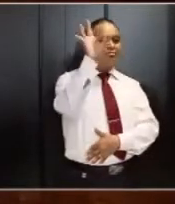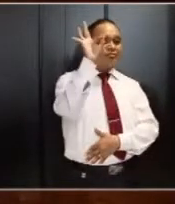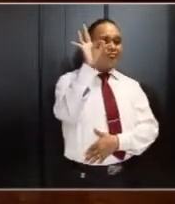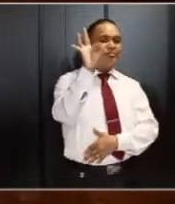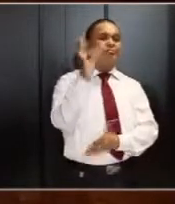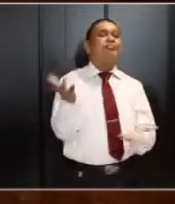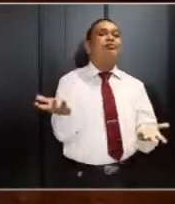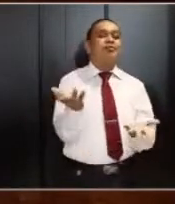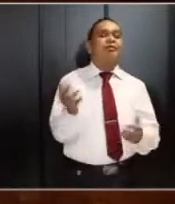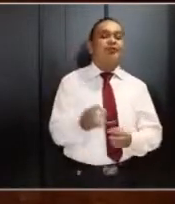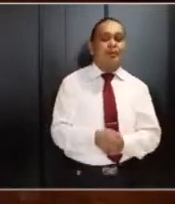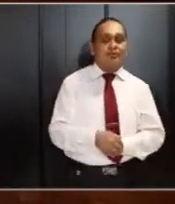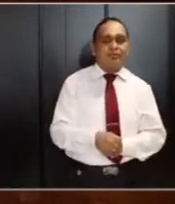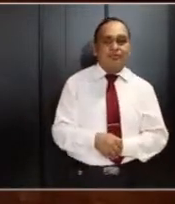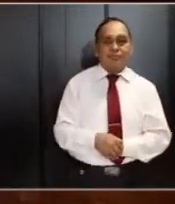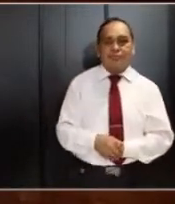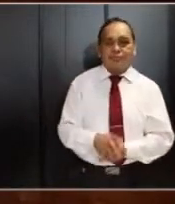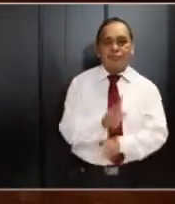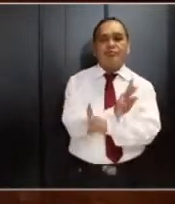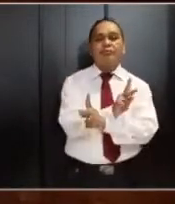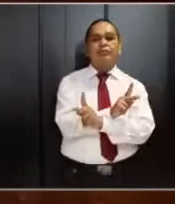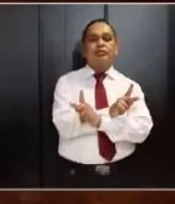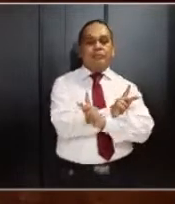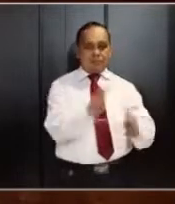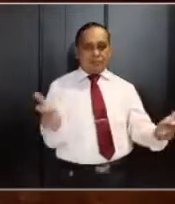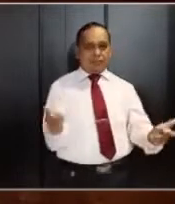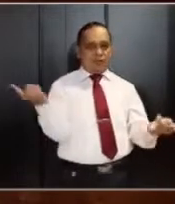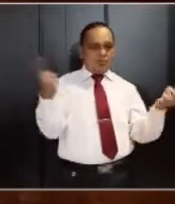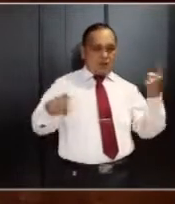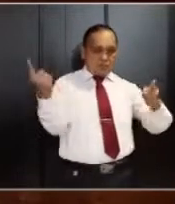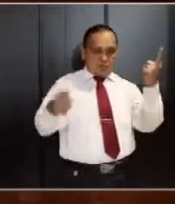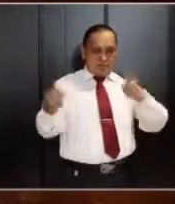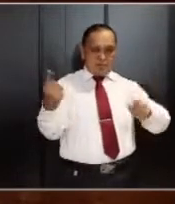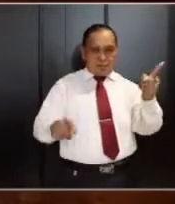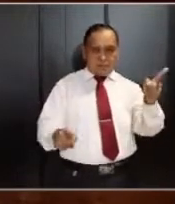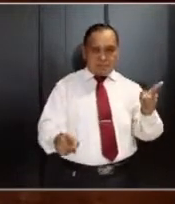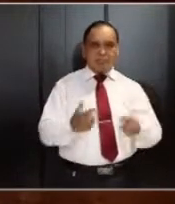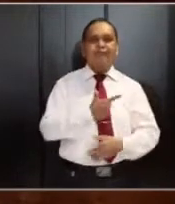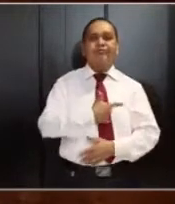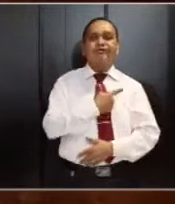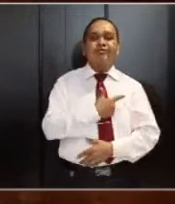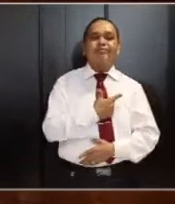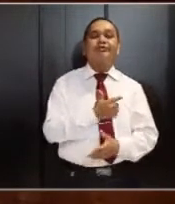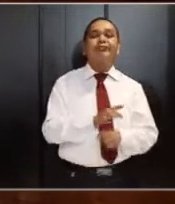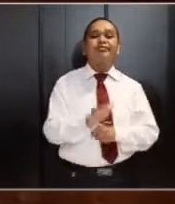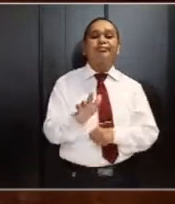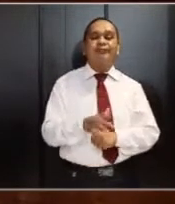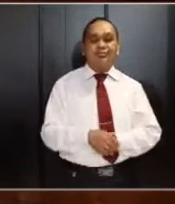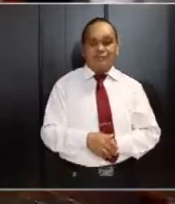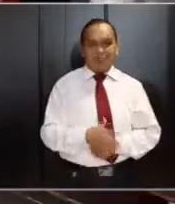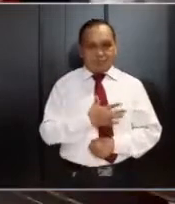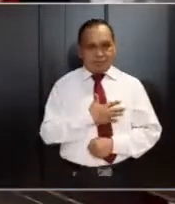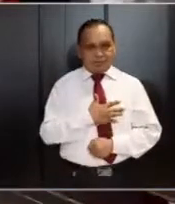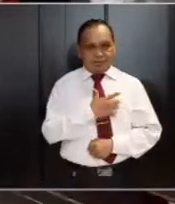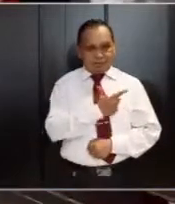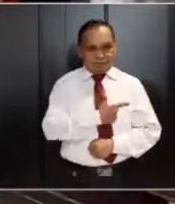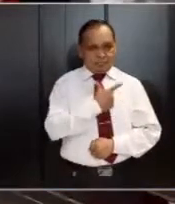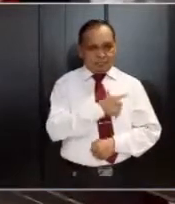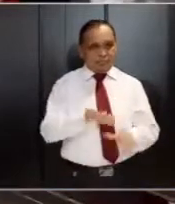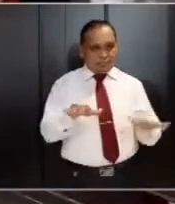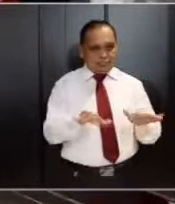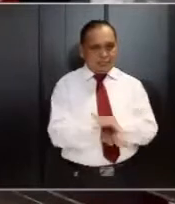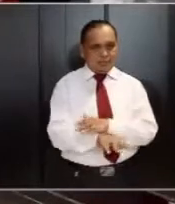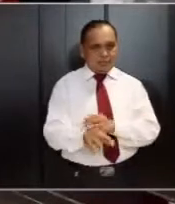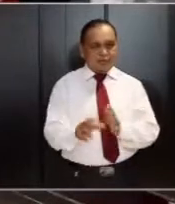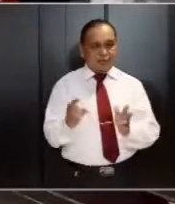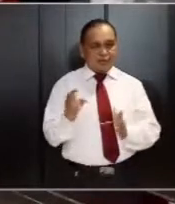momento para que todos obedezcan aquí tus órdenes? ¿Qué me gustaría cambiar? Cambiar o